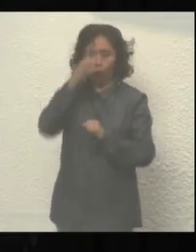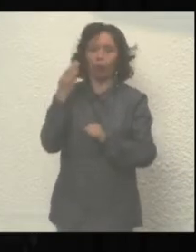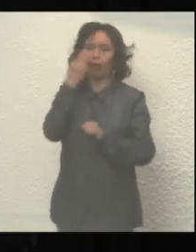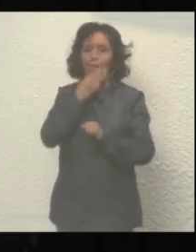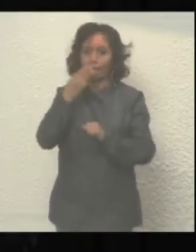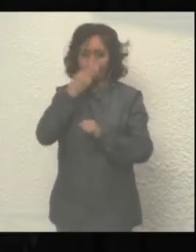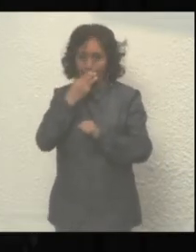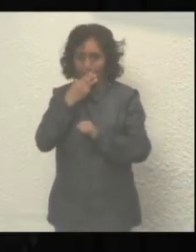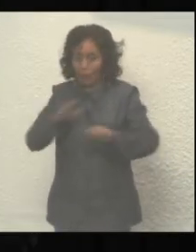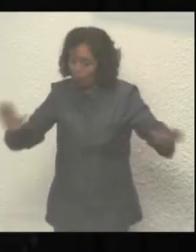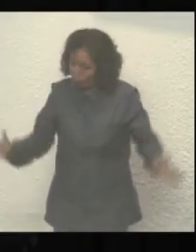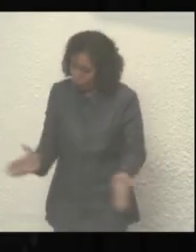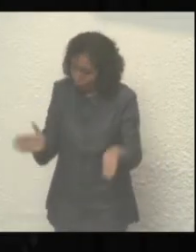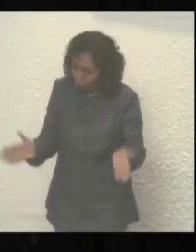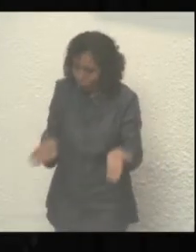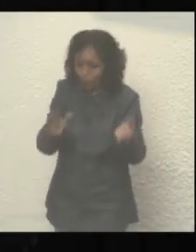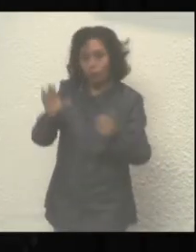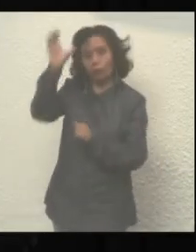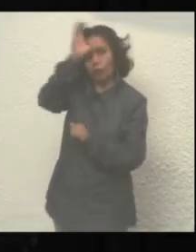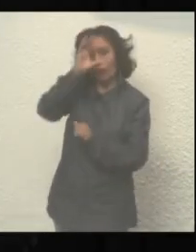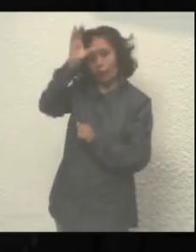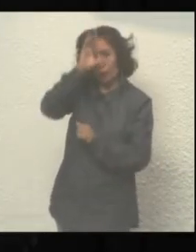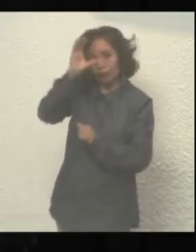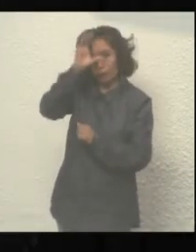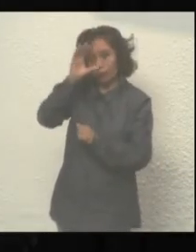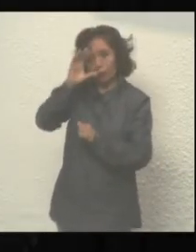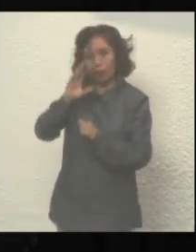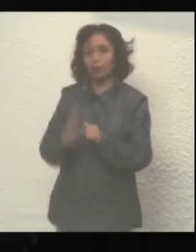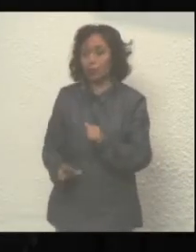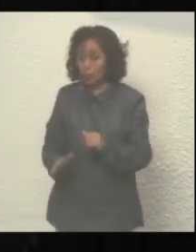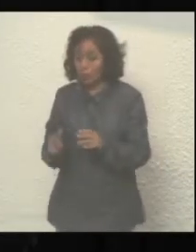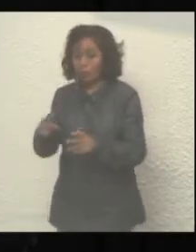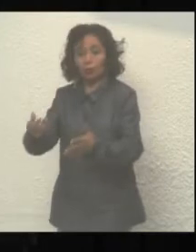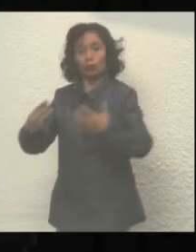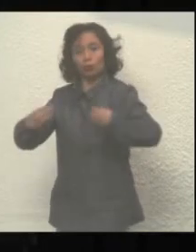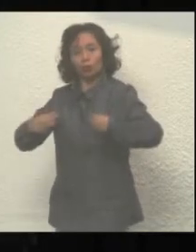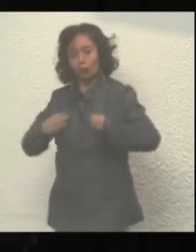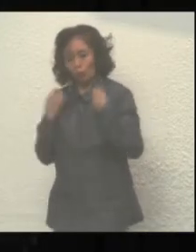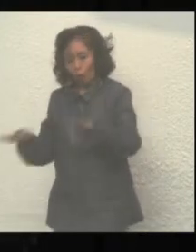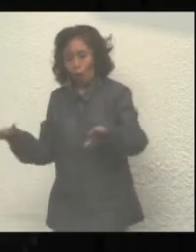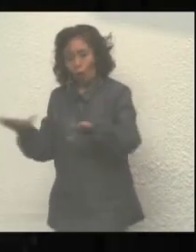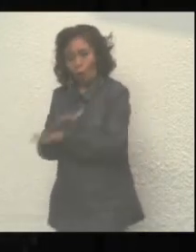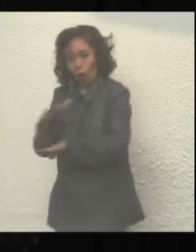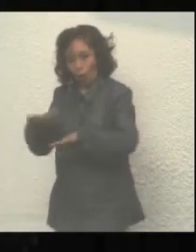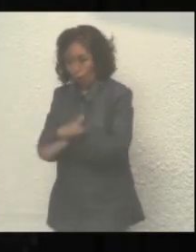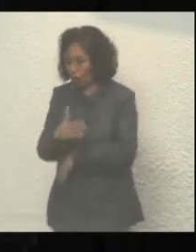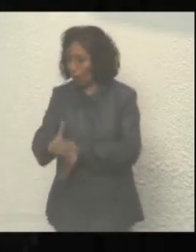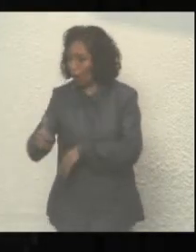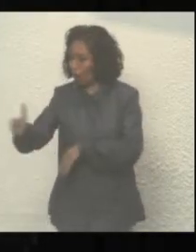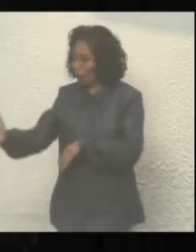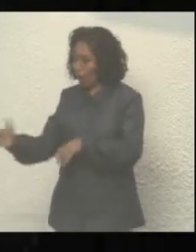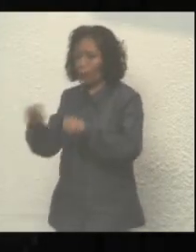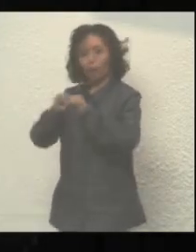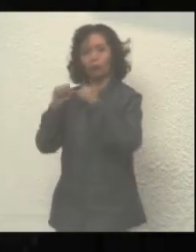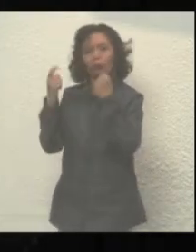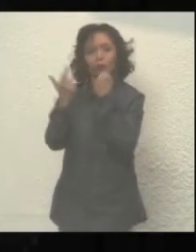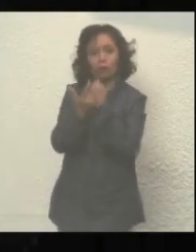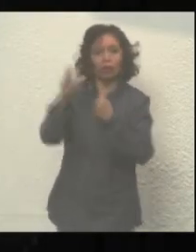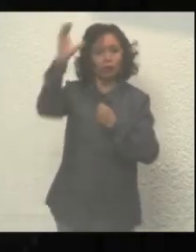al fomento y promoción de su cultura y al mejoramiento de sus condiciones de vida desde el campo social,